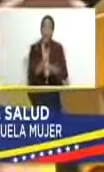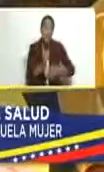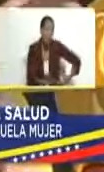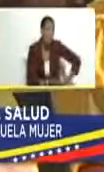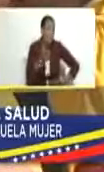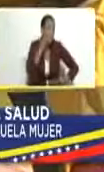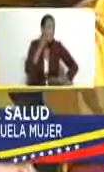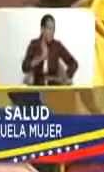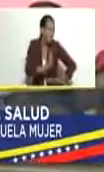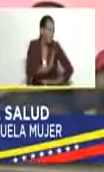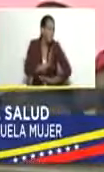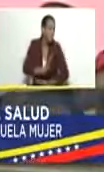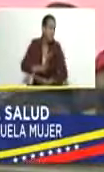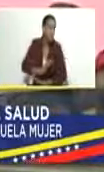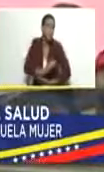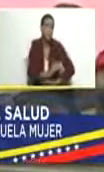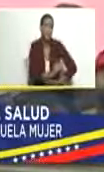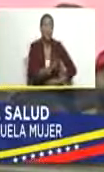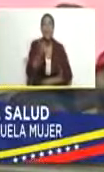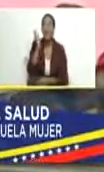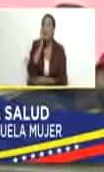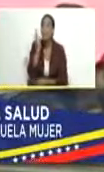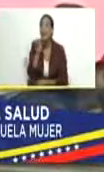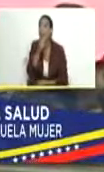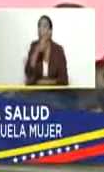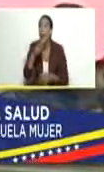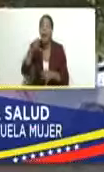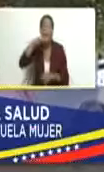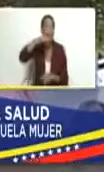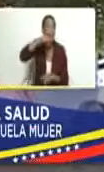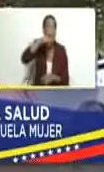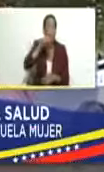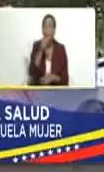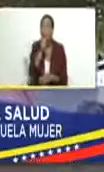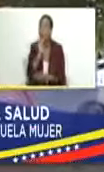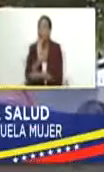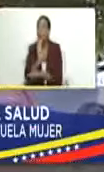nacemos. La mujer es abuela y cuida a sus nietos.